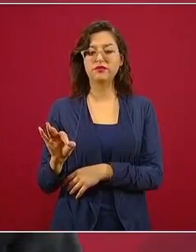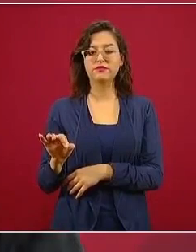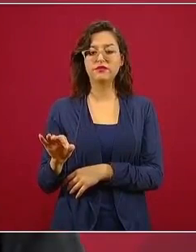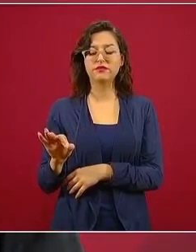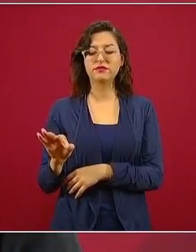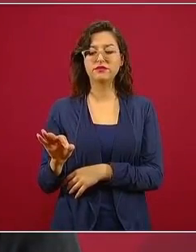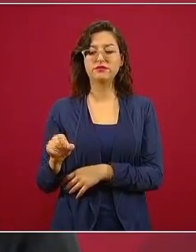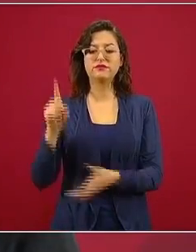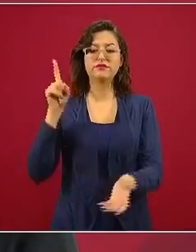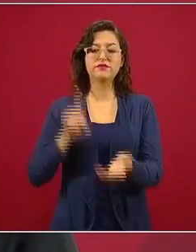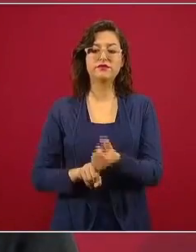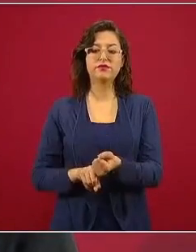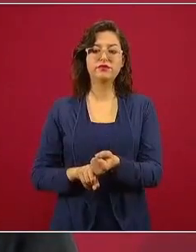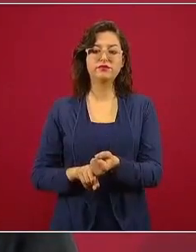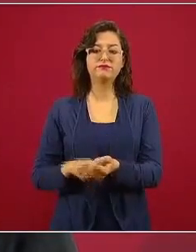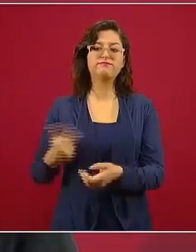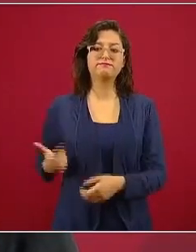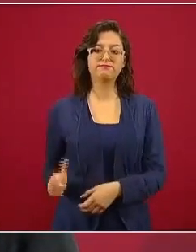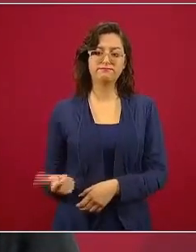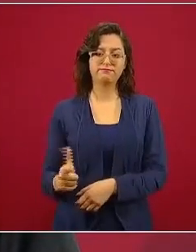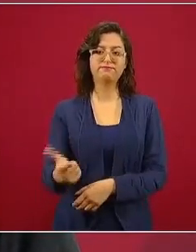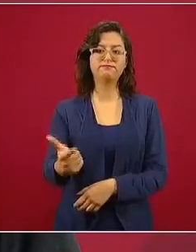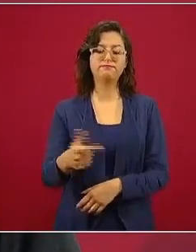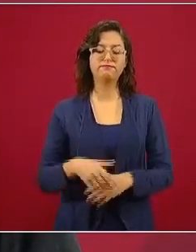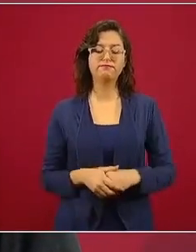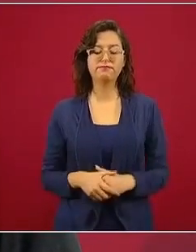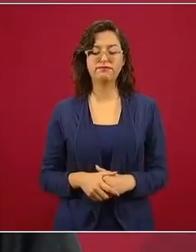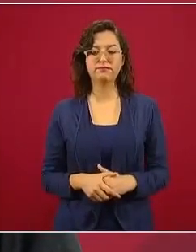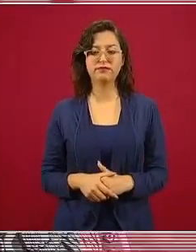se llevan a cabo en Guanajuato.